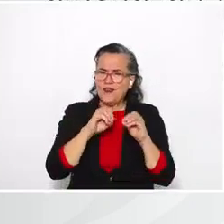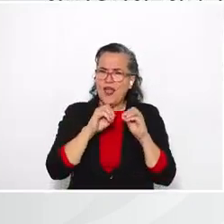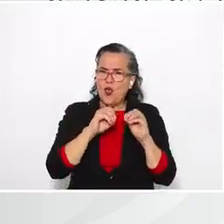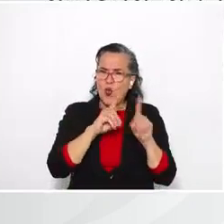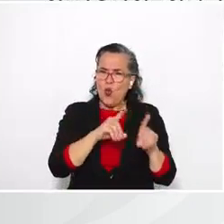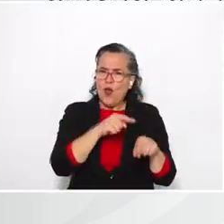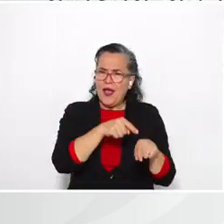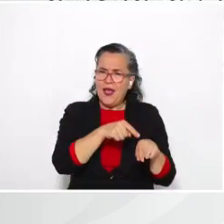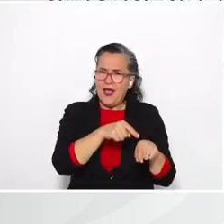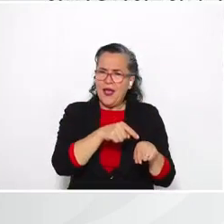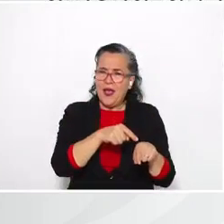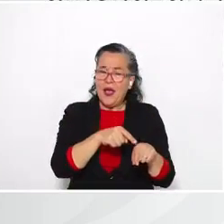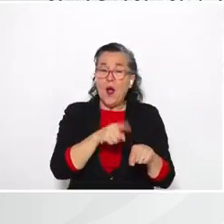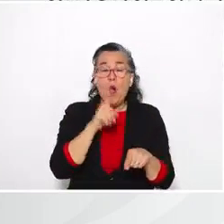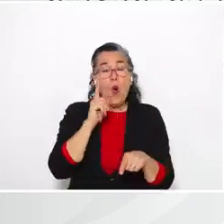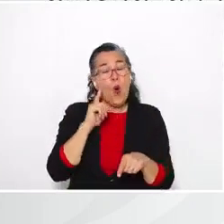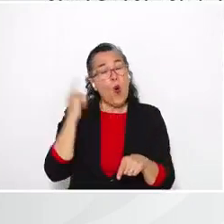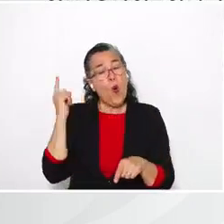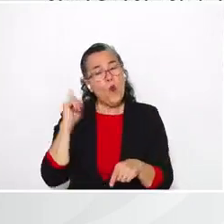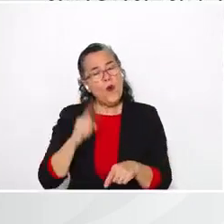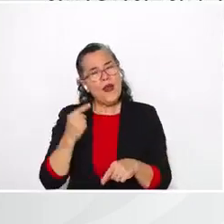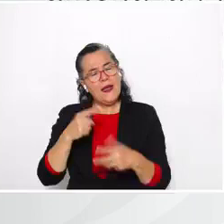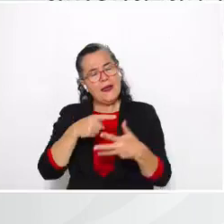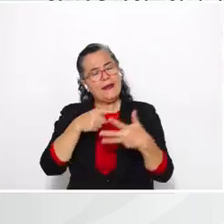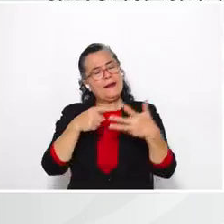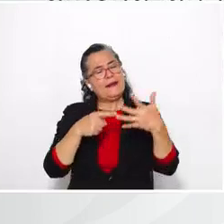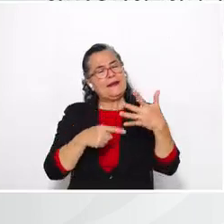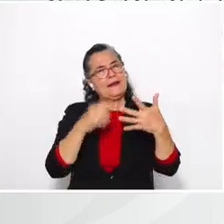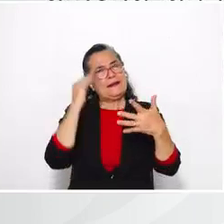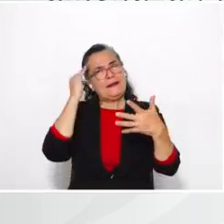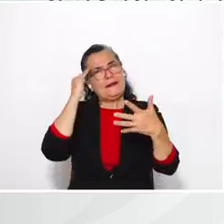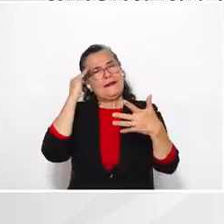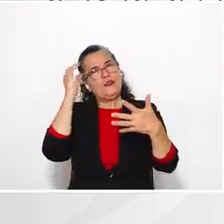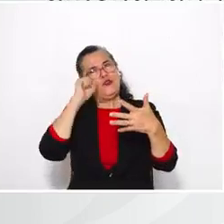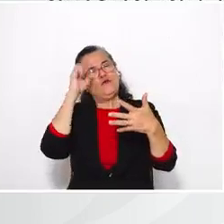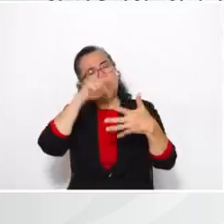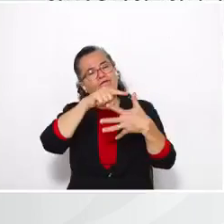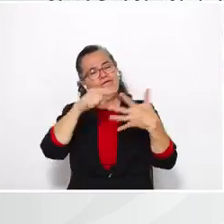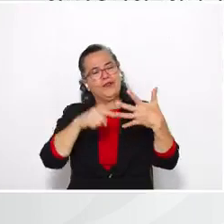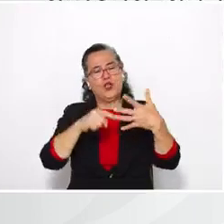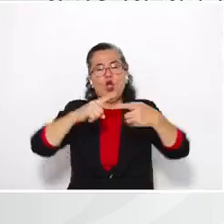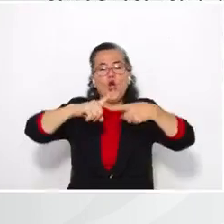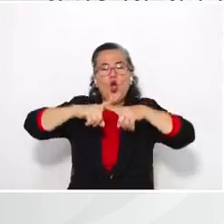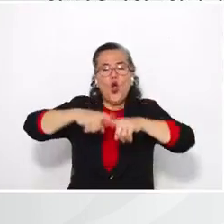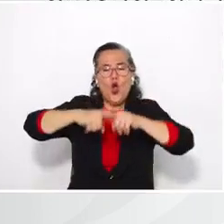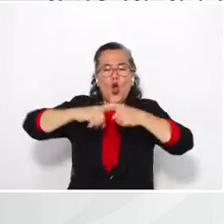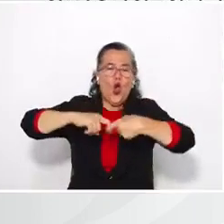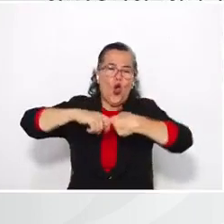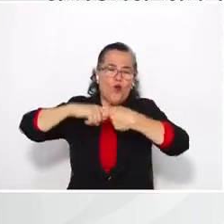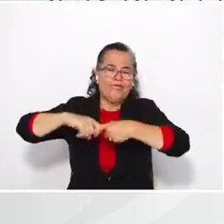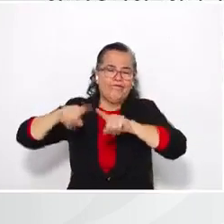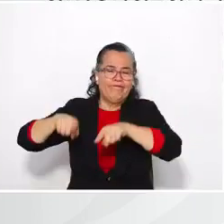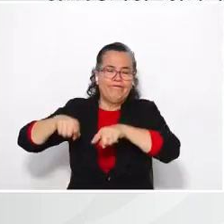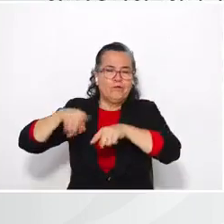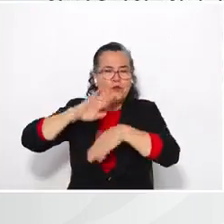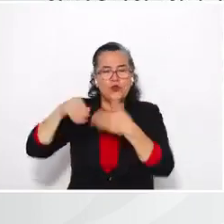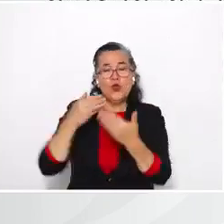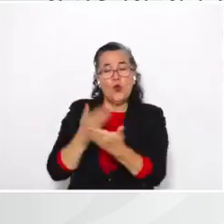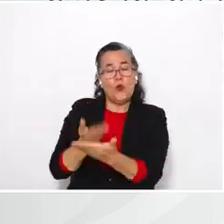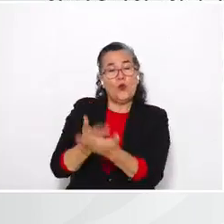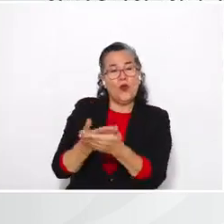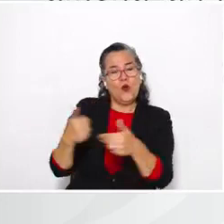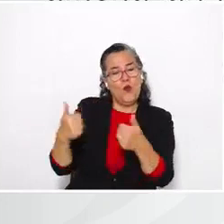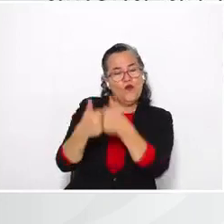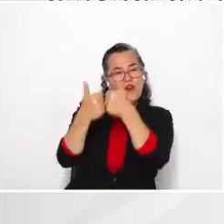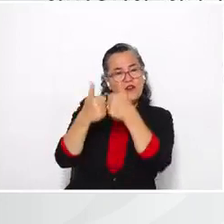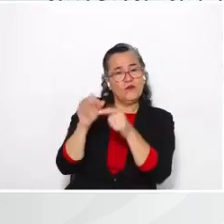obliga a algunas consideraciones urgentes que condicionan todo lo que podríamos proponer como